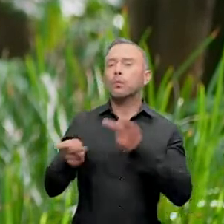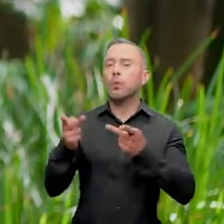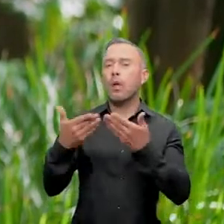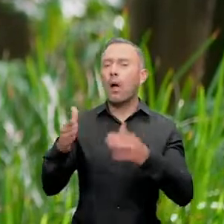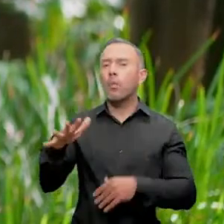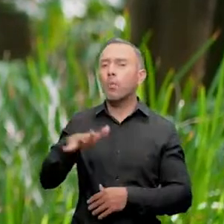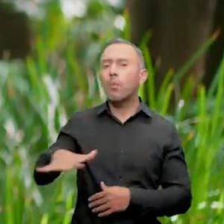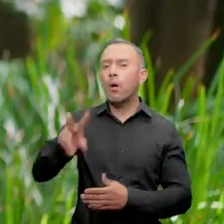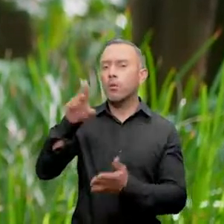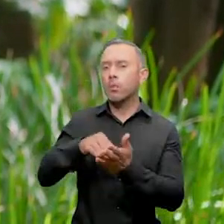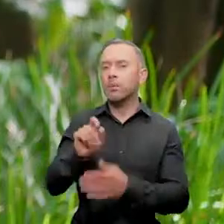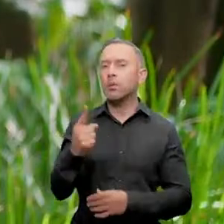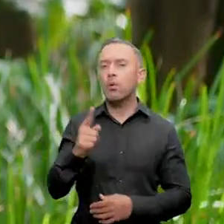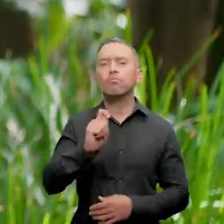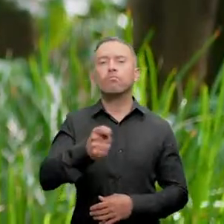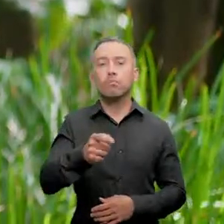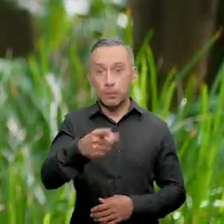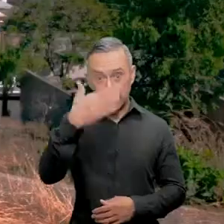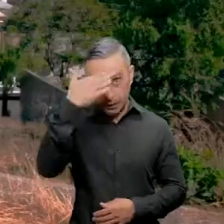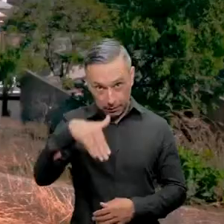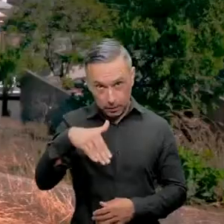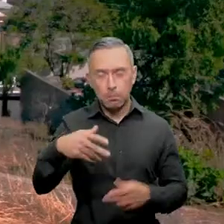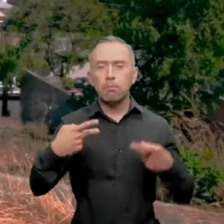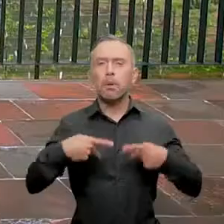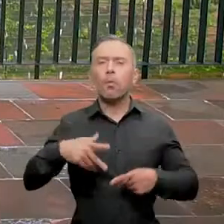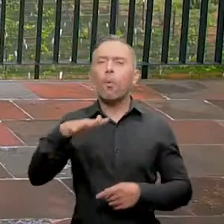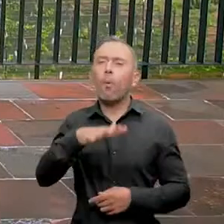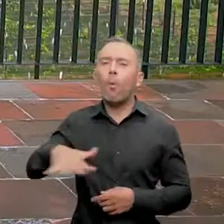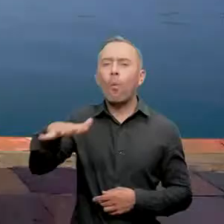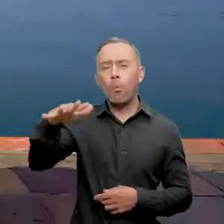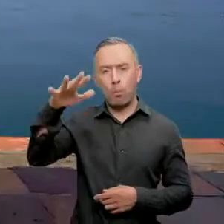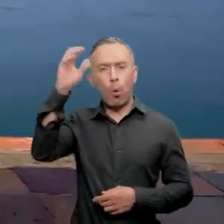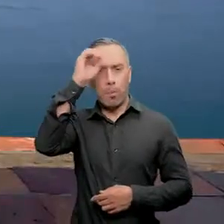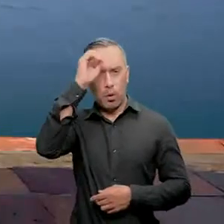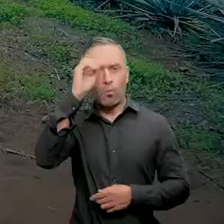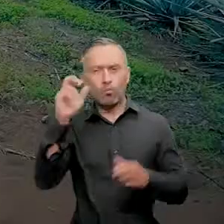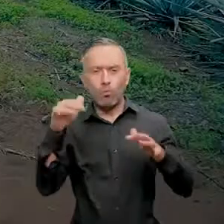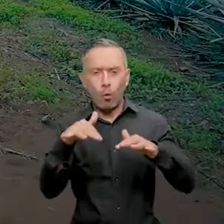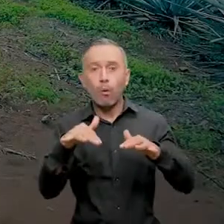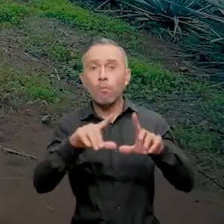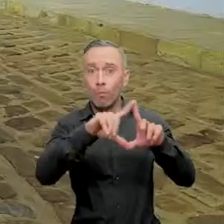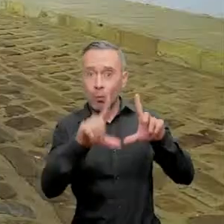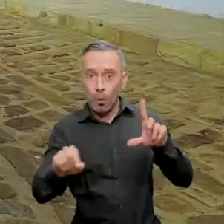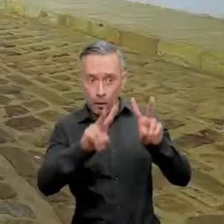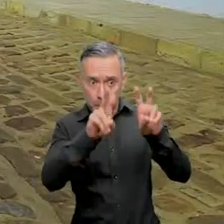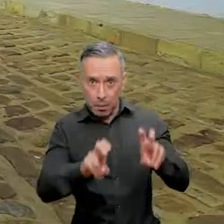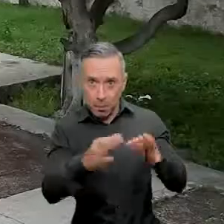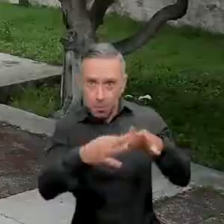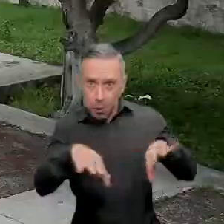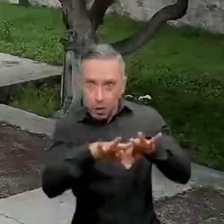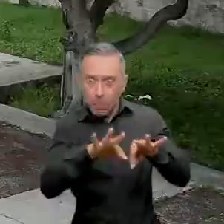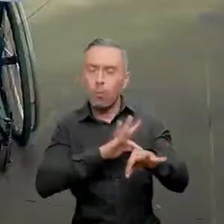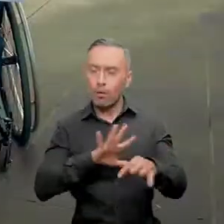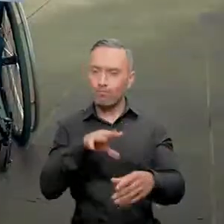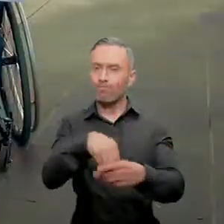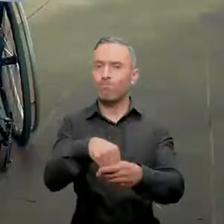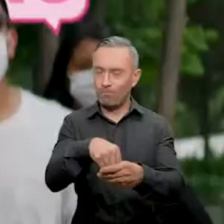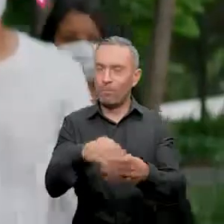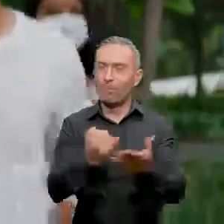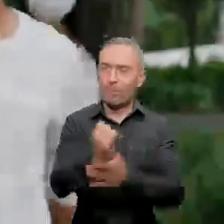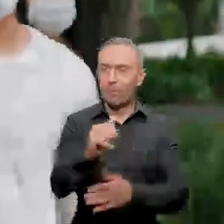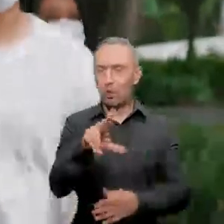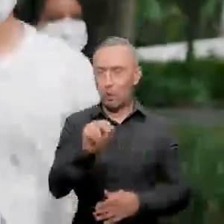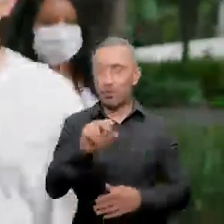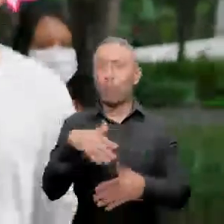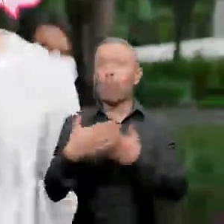¿Sabes qué es la consulta popular 2020 o no? Es una forma de participación mediante la cual la ciudadanía opina sobre temas de trascendencia nacional.